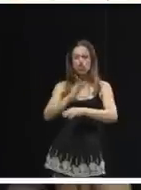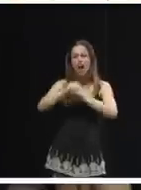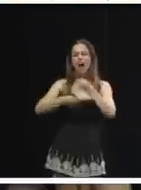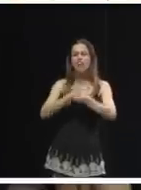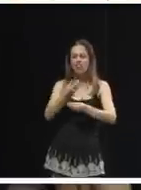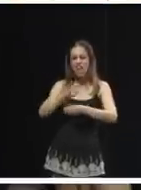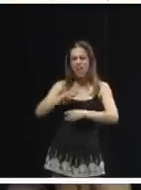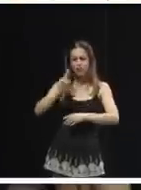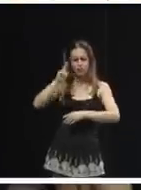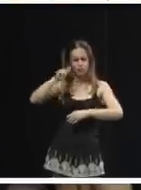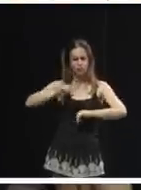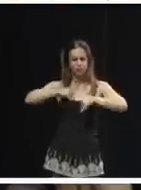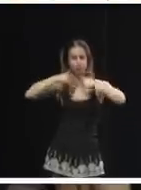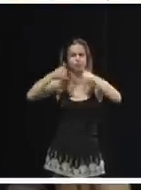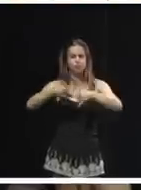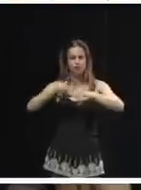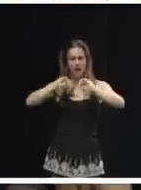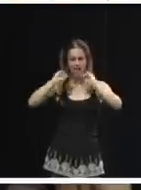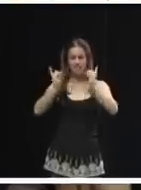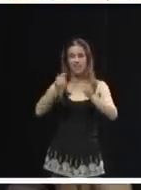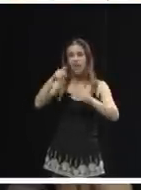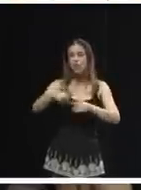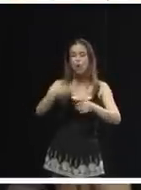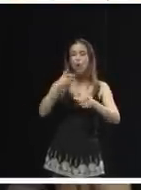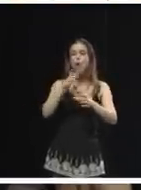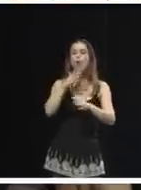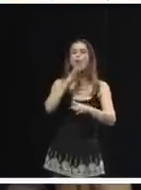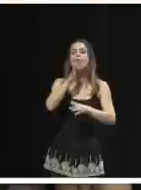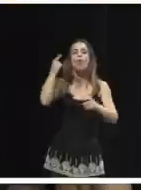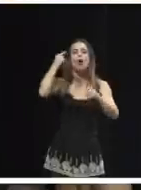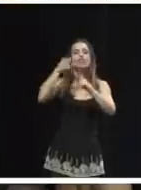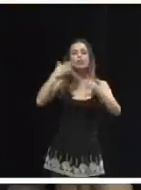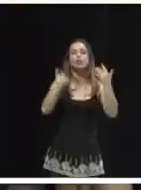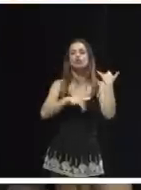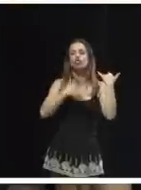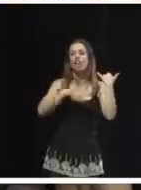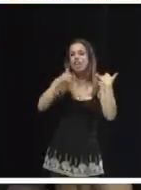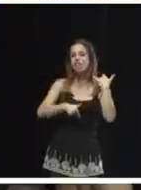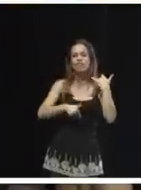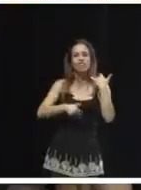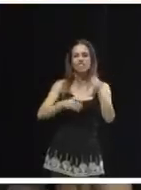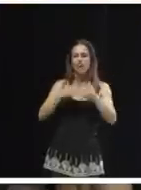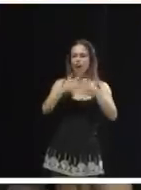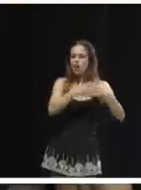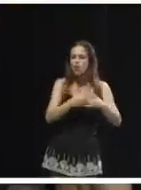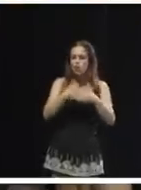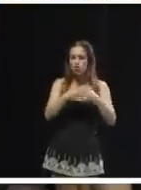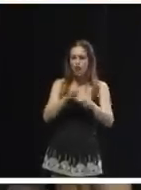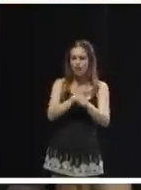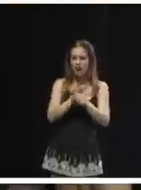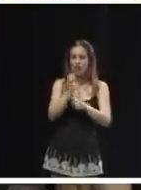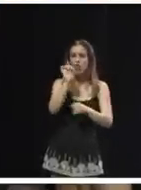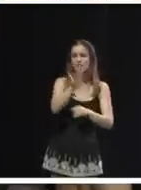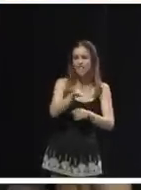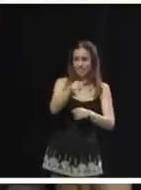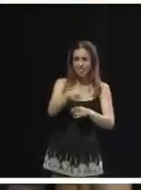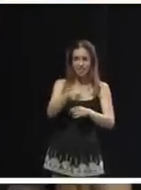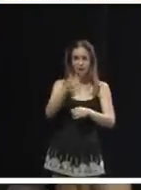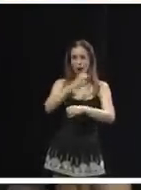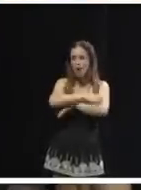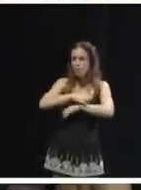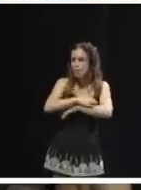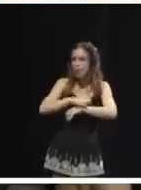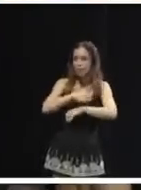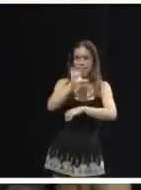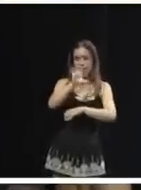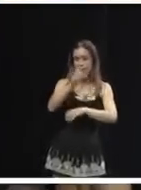6 de los, lo vamos a hacer por Sevilla, porque aún tenemos 6 de los 15 barrios más desfavorecidos de nuestro país. Porque